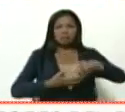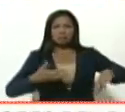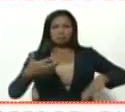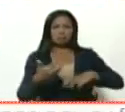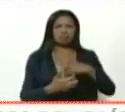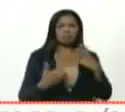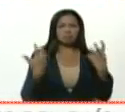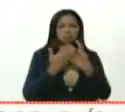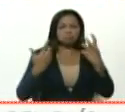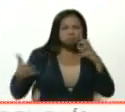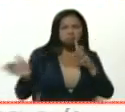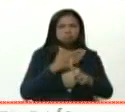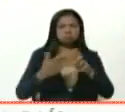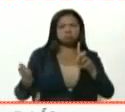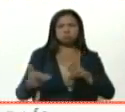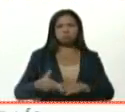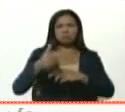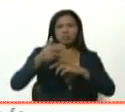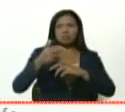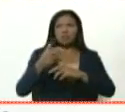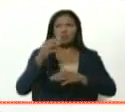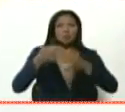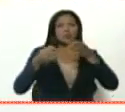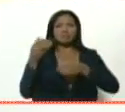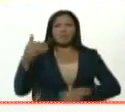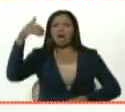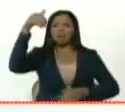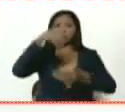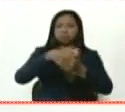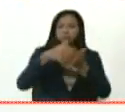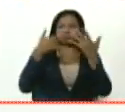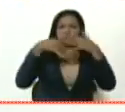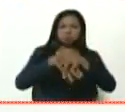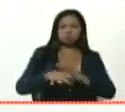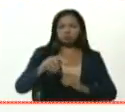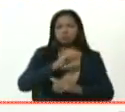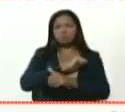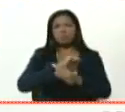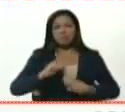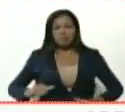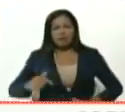carácter violento y armado y justificar una invasión a nuestro país.